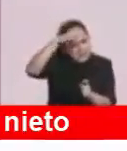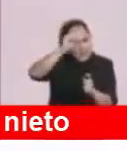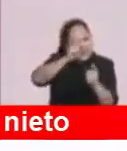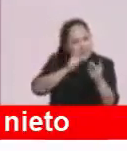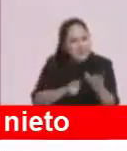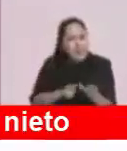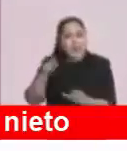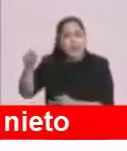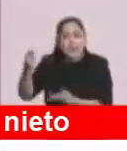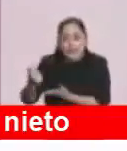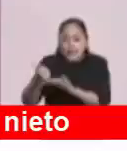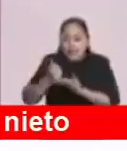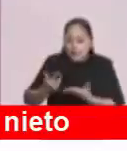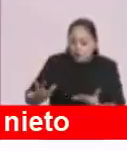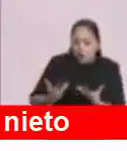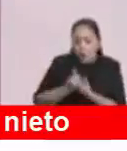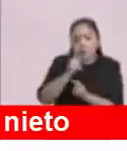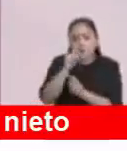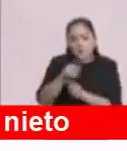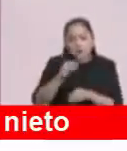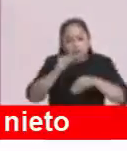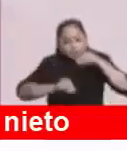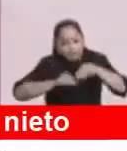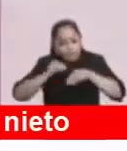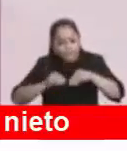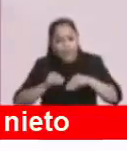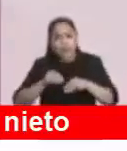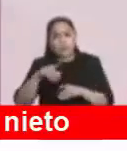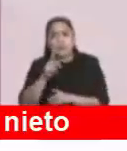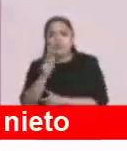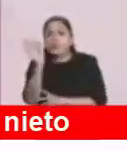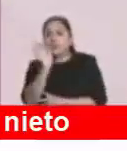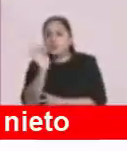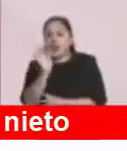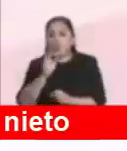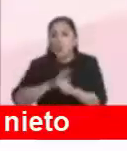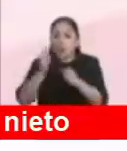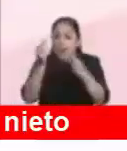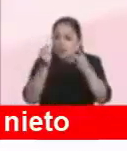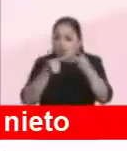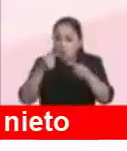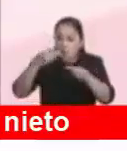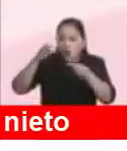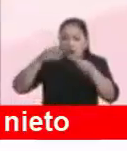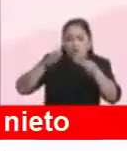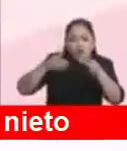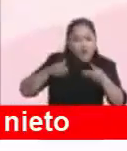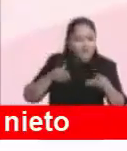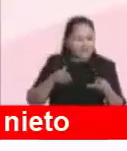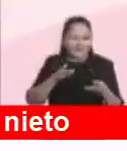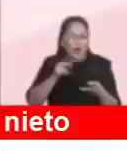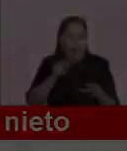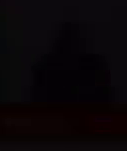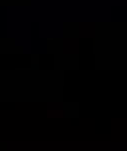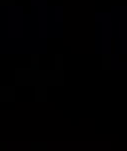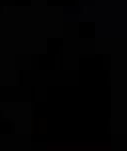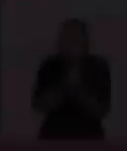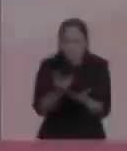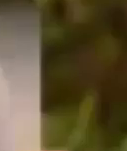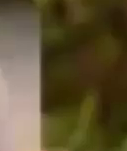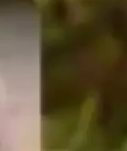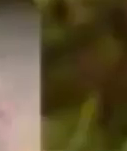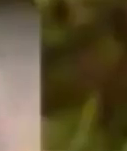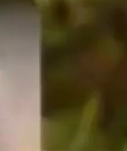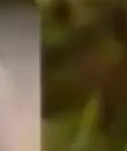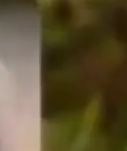que demuestra una simple cosa, que es el único y verdadero opositor. No olvides suscribirte, RH